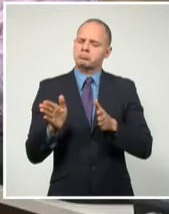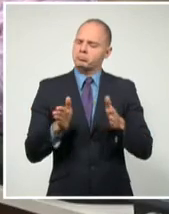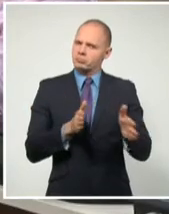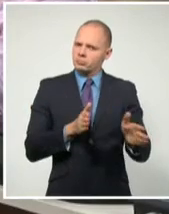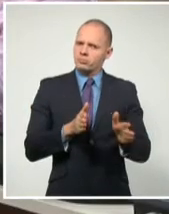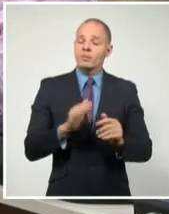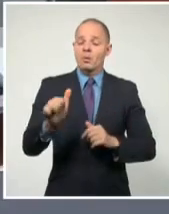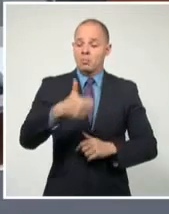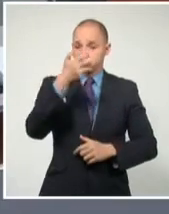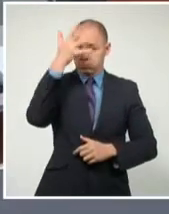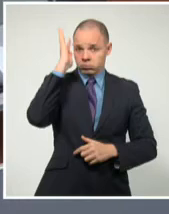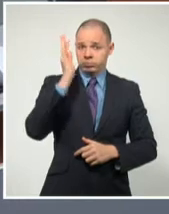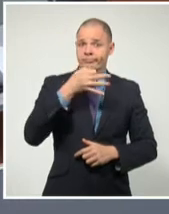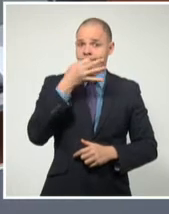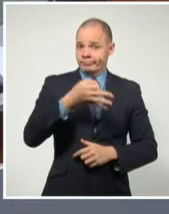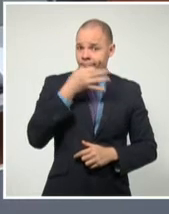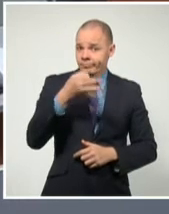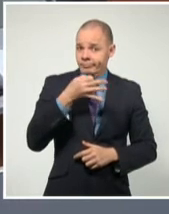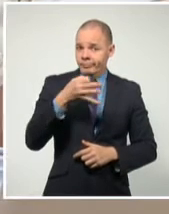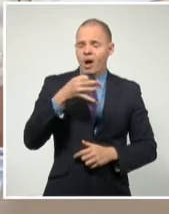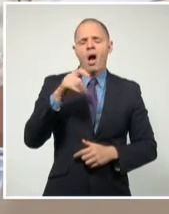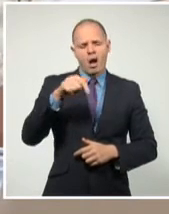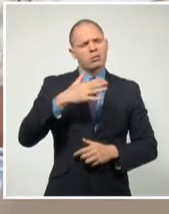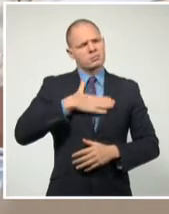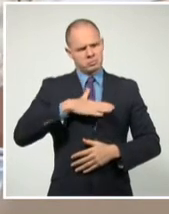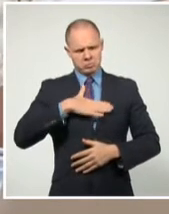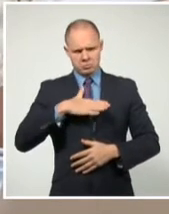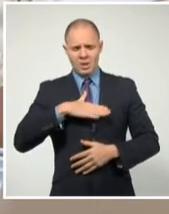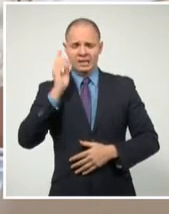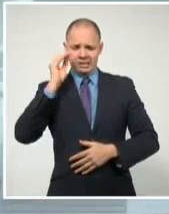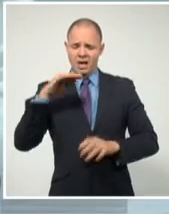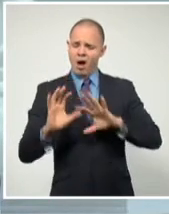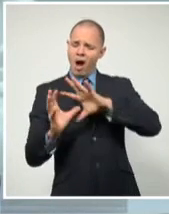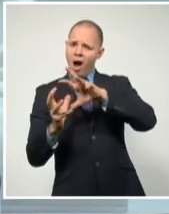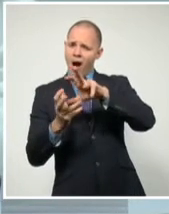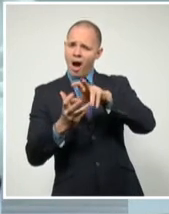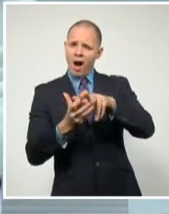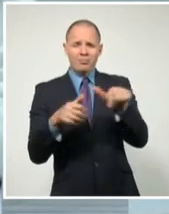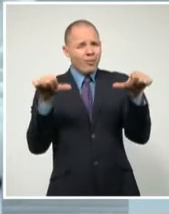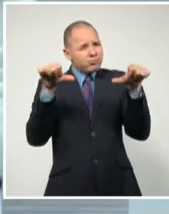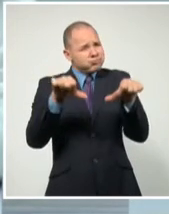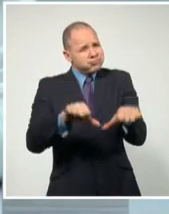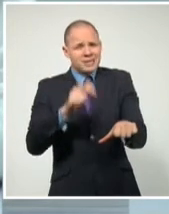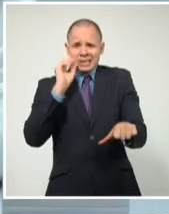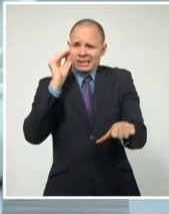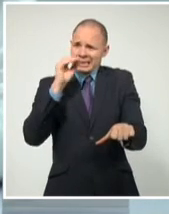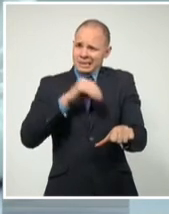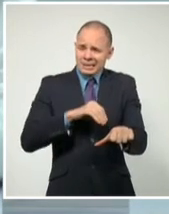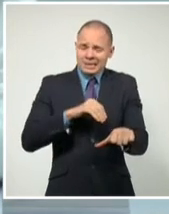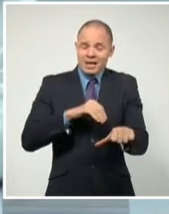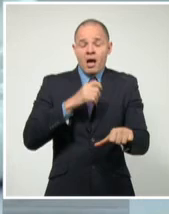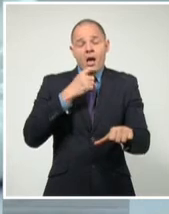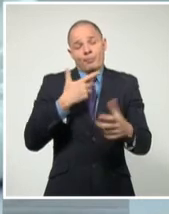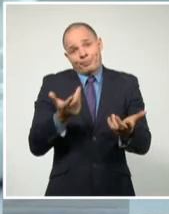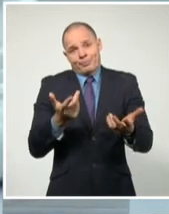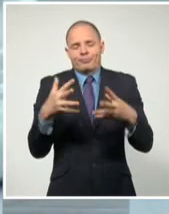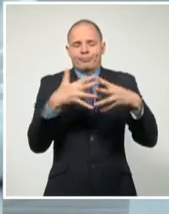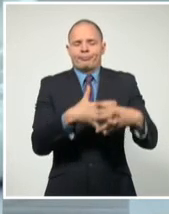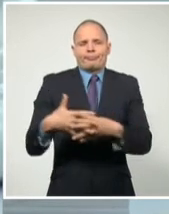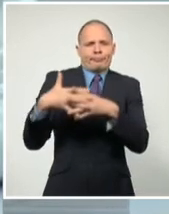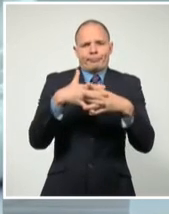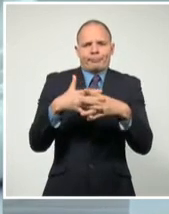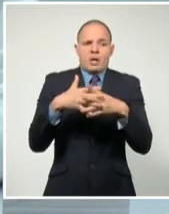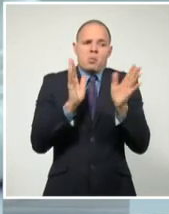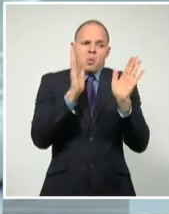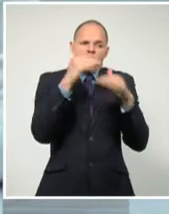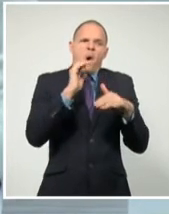respuesta al desafío que impone la crisis mundial por la pandemia. Mientras el enemigo pierde su tiempo en intensificar campañas